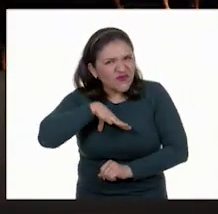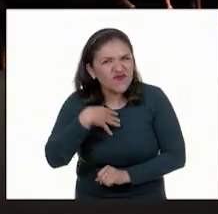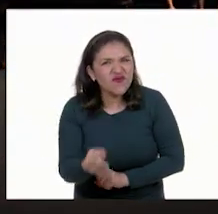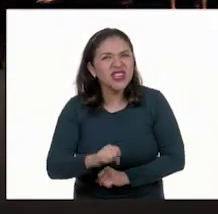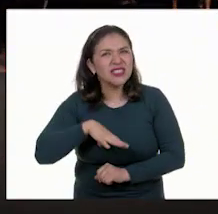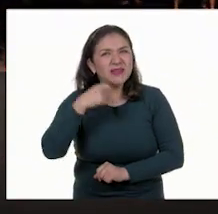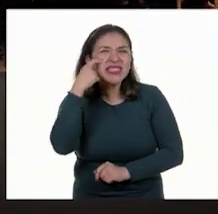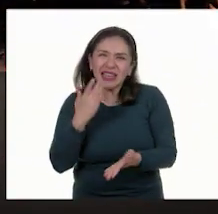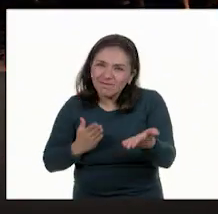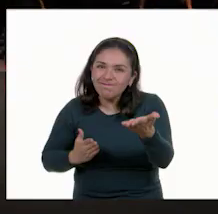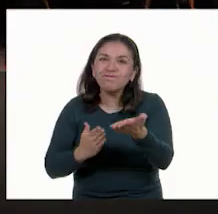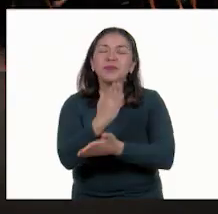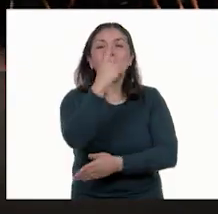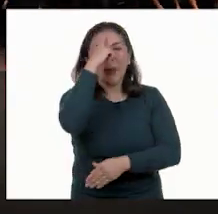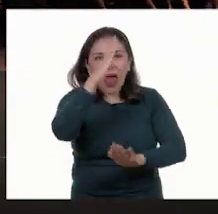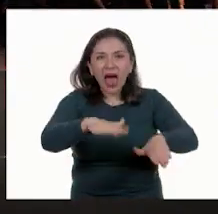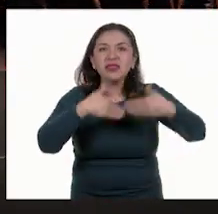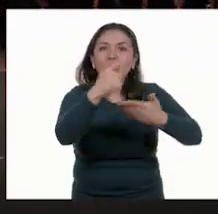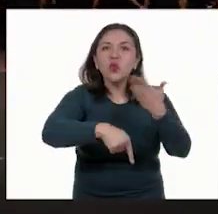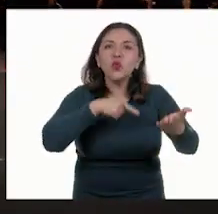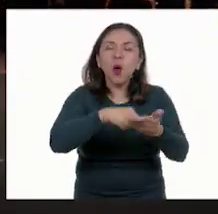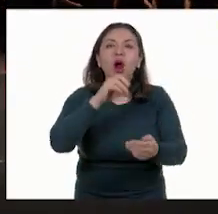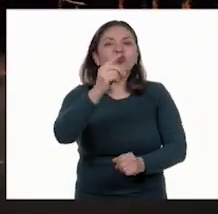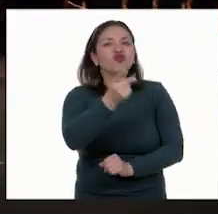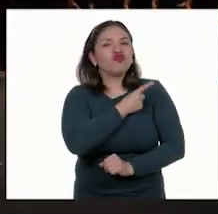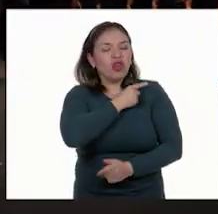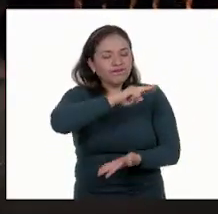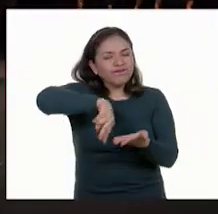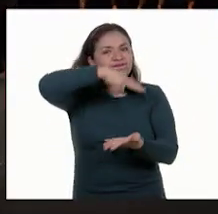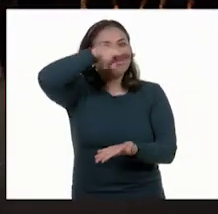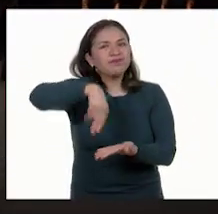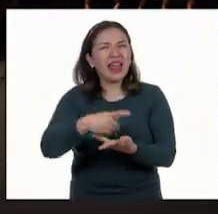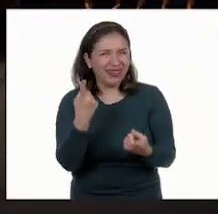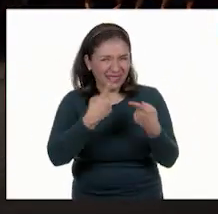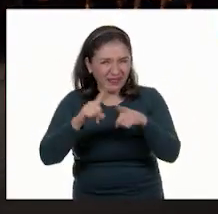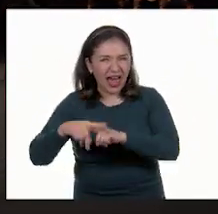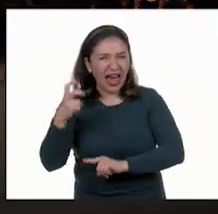por llegar a un lugar o para hacer un solo.